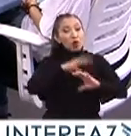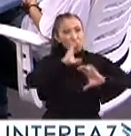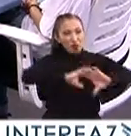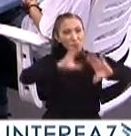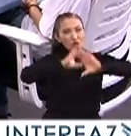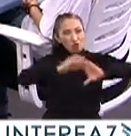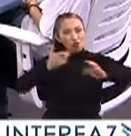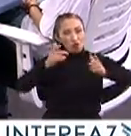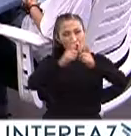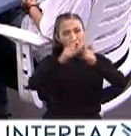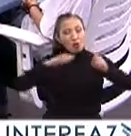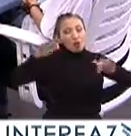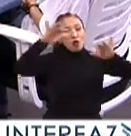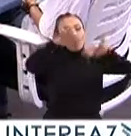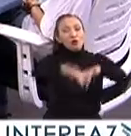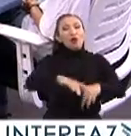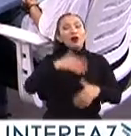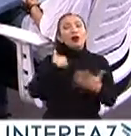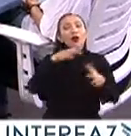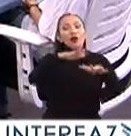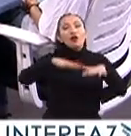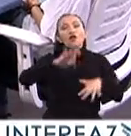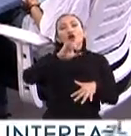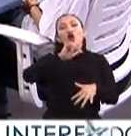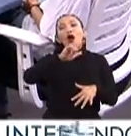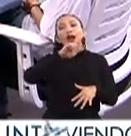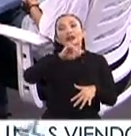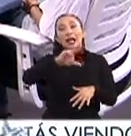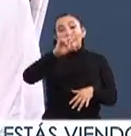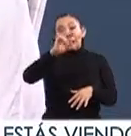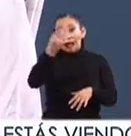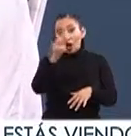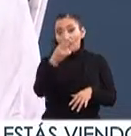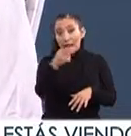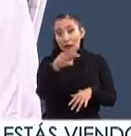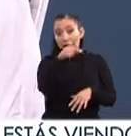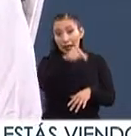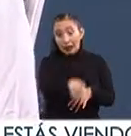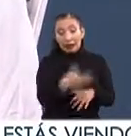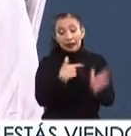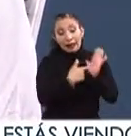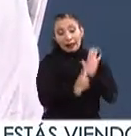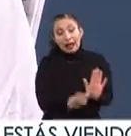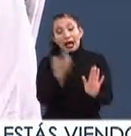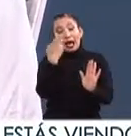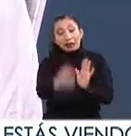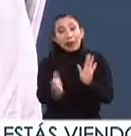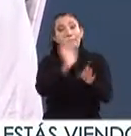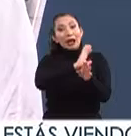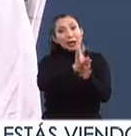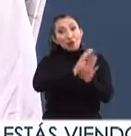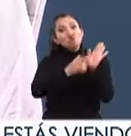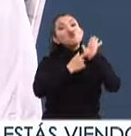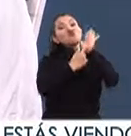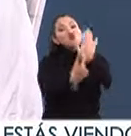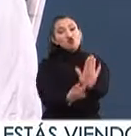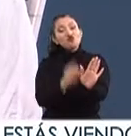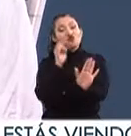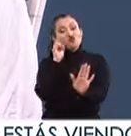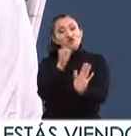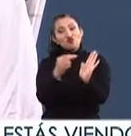a presentar va a ser en el Foro Alicia el próximo 30 de noviembre, que además se presentará precisamente este documental,